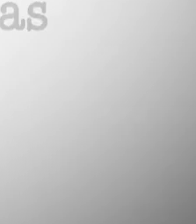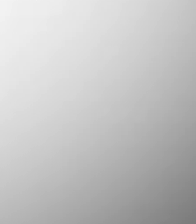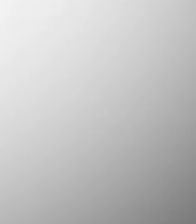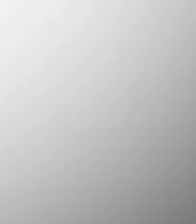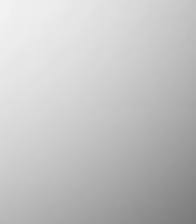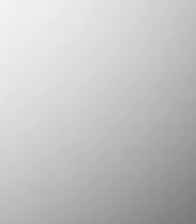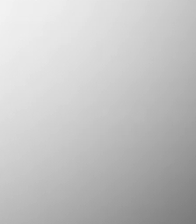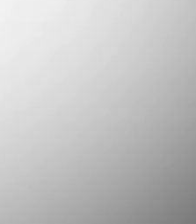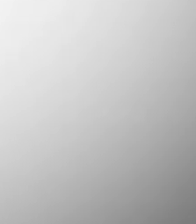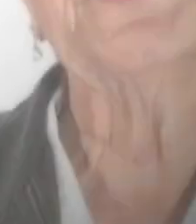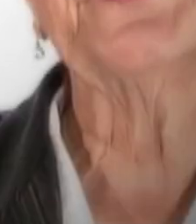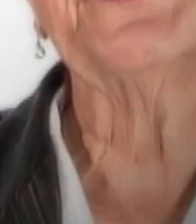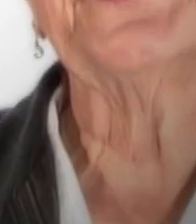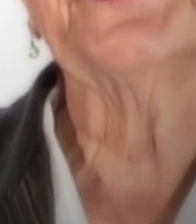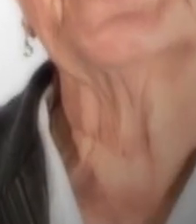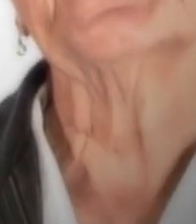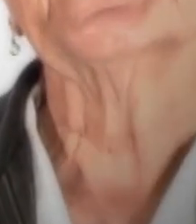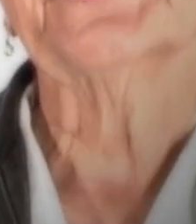y